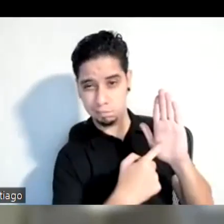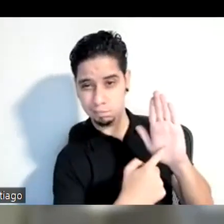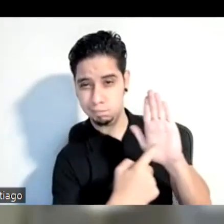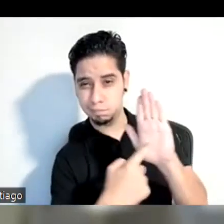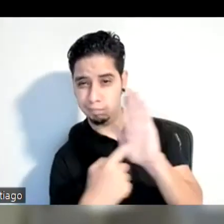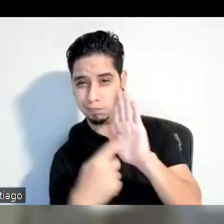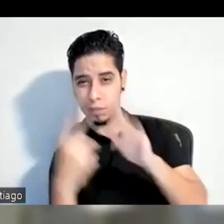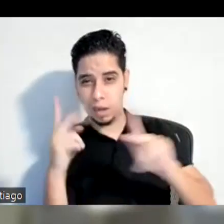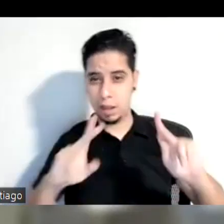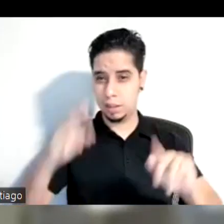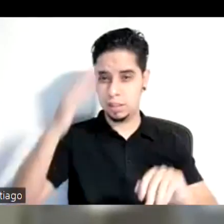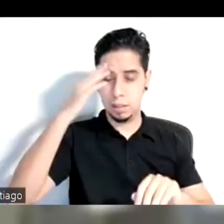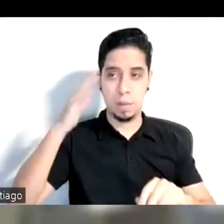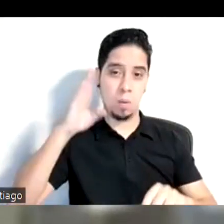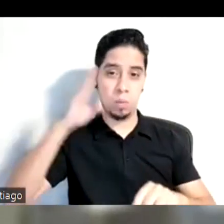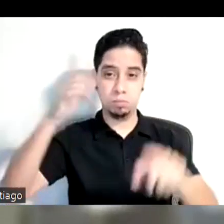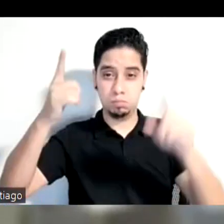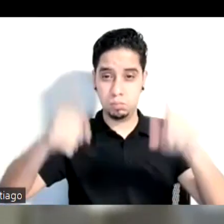lo que viene nuevo, ¿verdad?